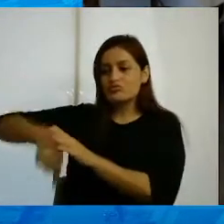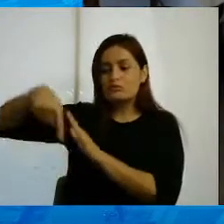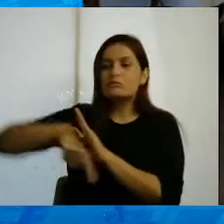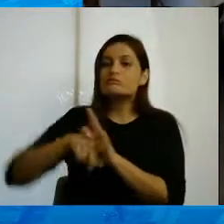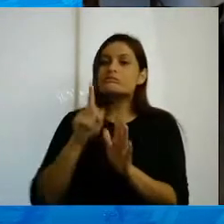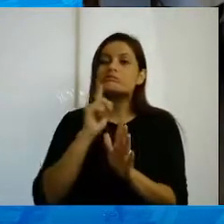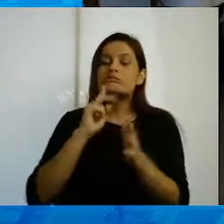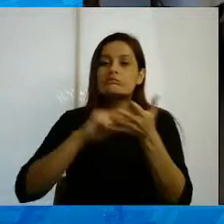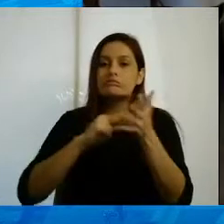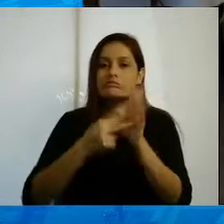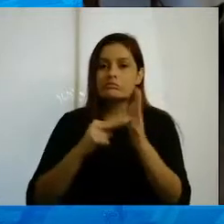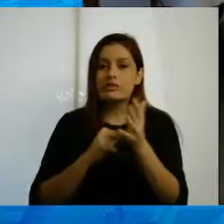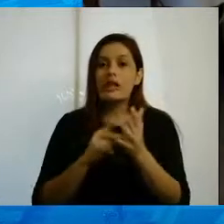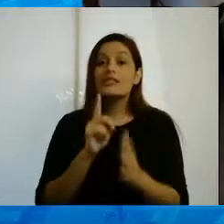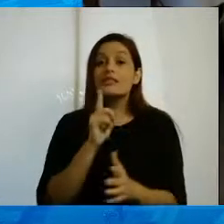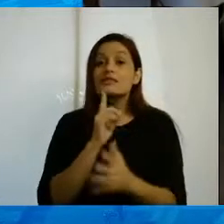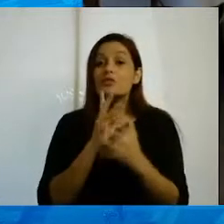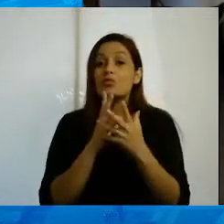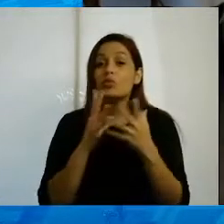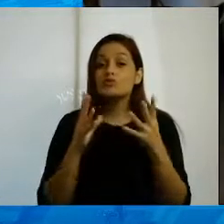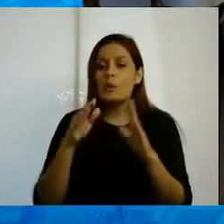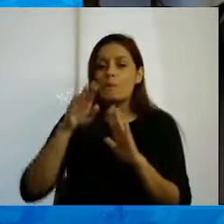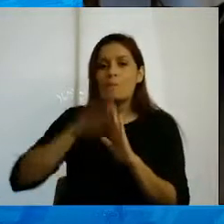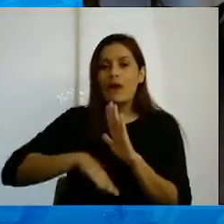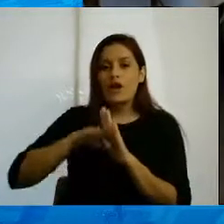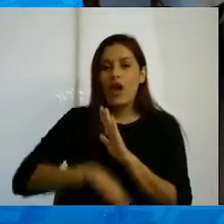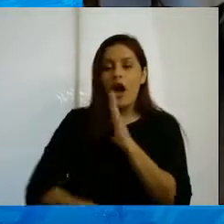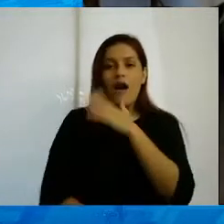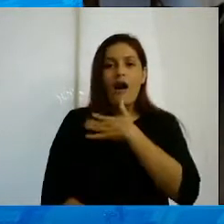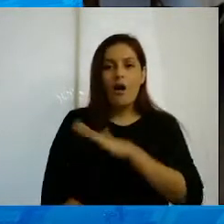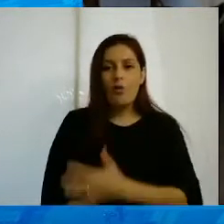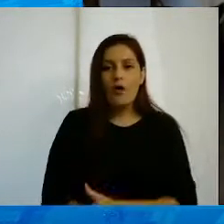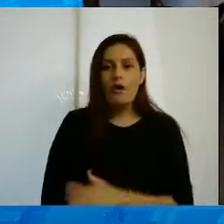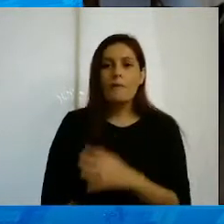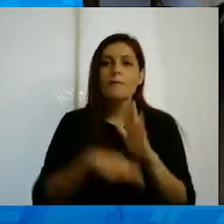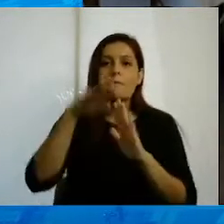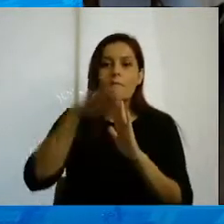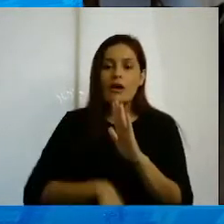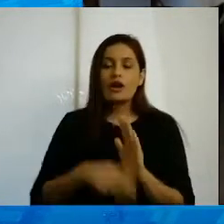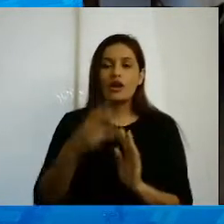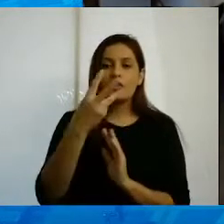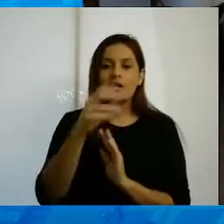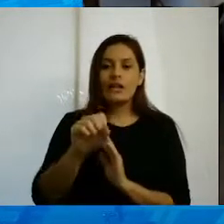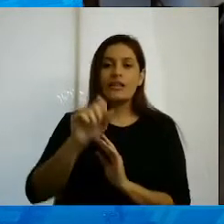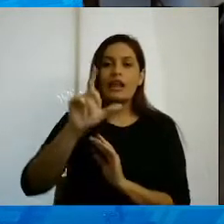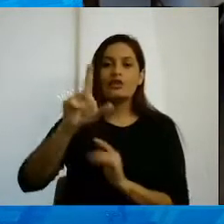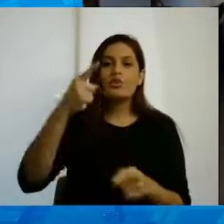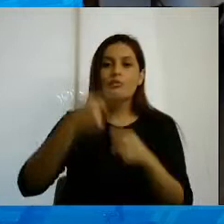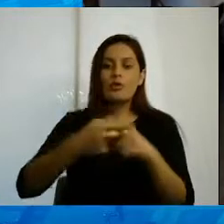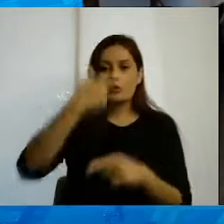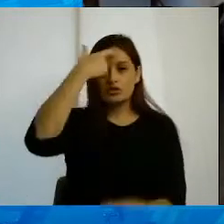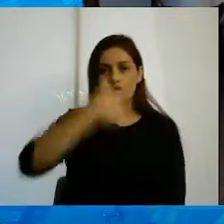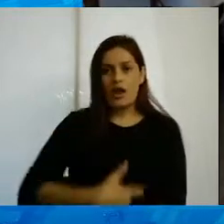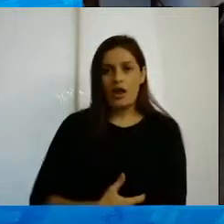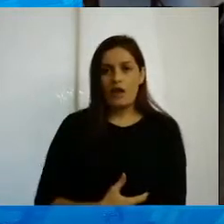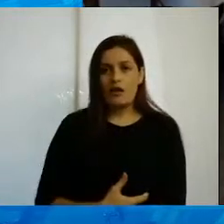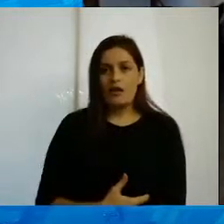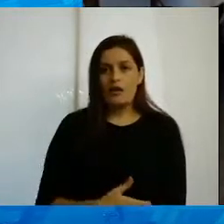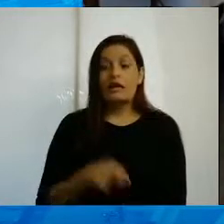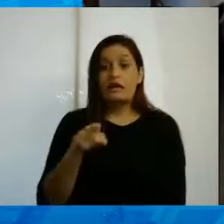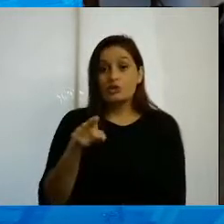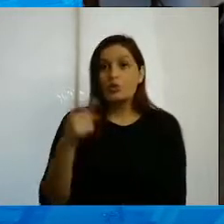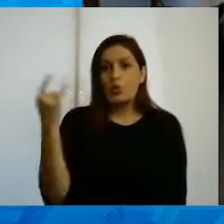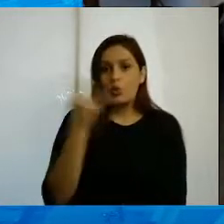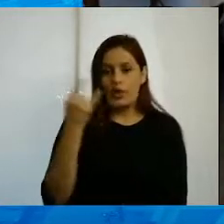En el sector, además, dicen estar recibiendo menos agua de la recomendada por la ONEMI, menos de 30 litros por persona. En plena pandemia, esto parece realmente